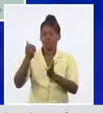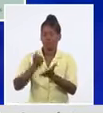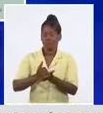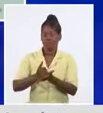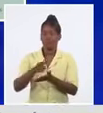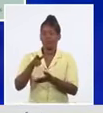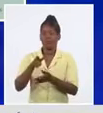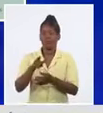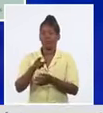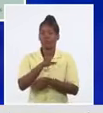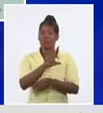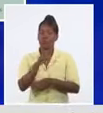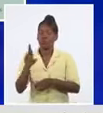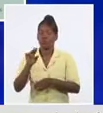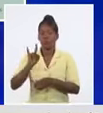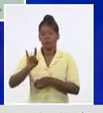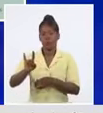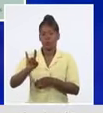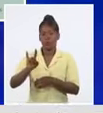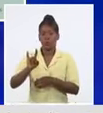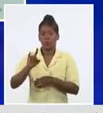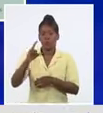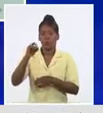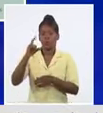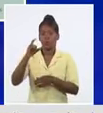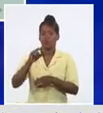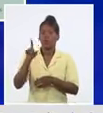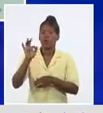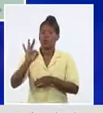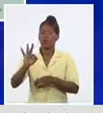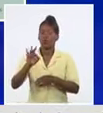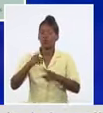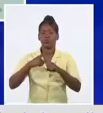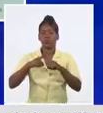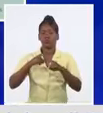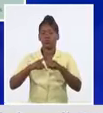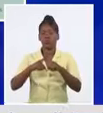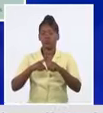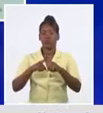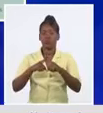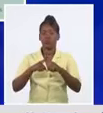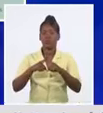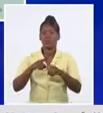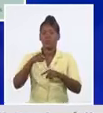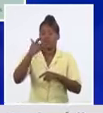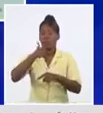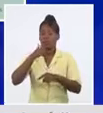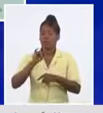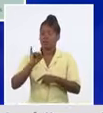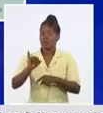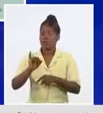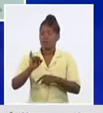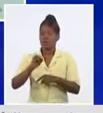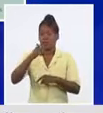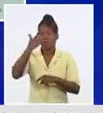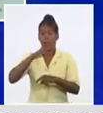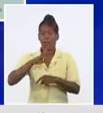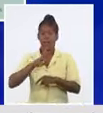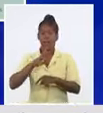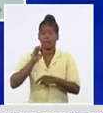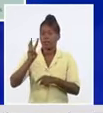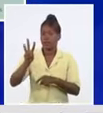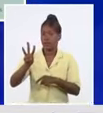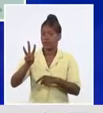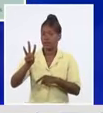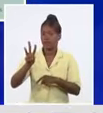Rodas también 9, Cumanayagua 8, al igual que Cruces, Abreu 6, Aguada de Pasajeros 3 casos, al igual